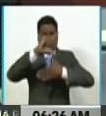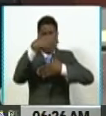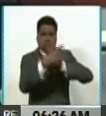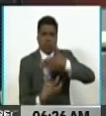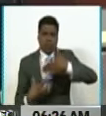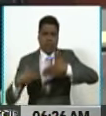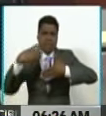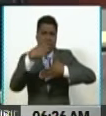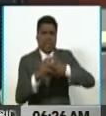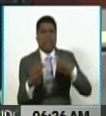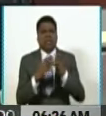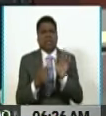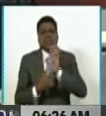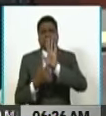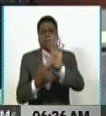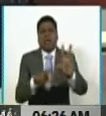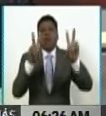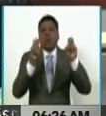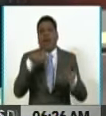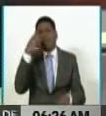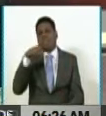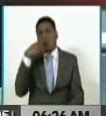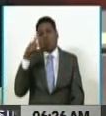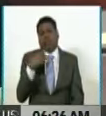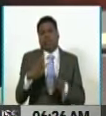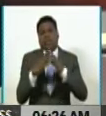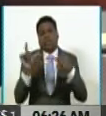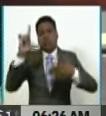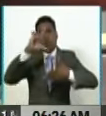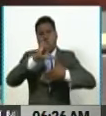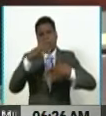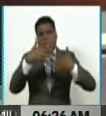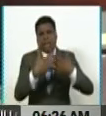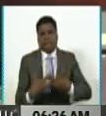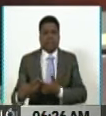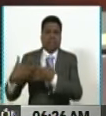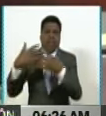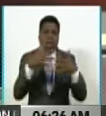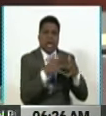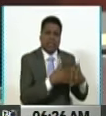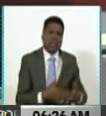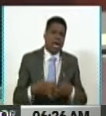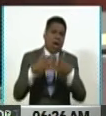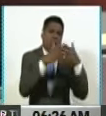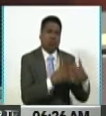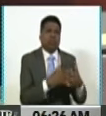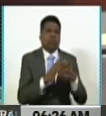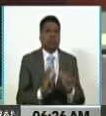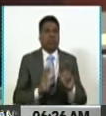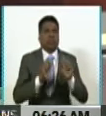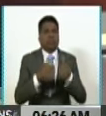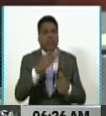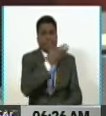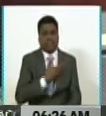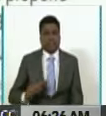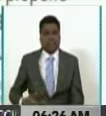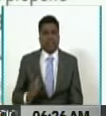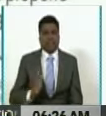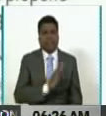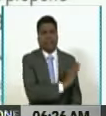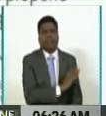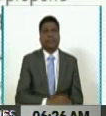ahora con la nueva política de los Estados Unidos con Donald Trump a la cabeza. Capriles propone la salida de Torrealba de la Mesa de la